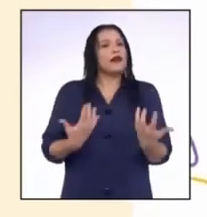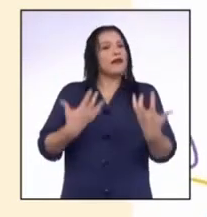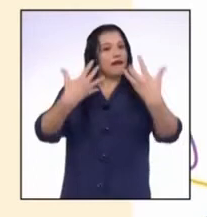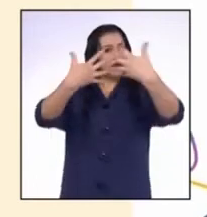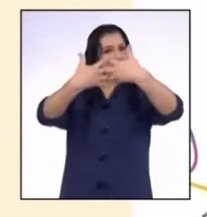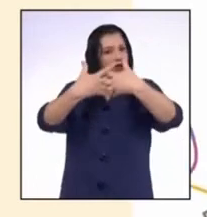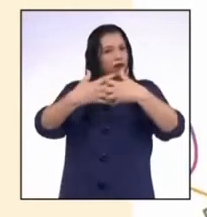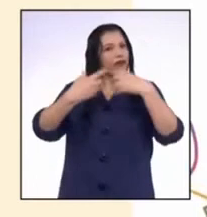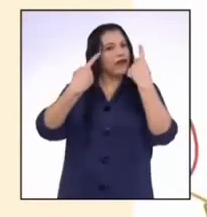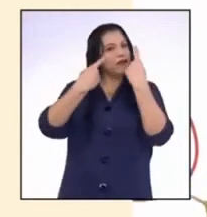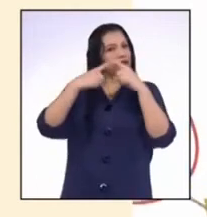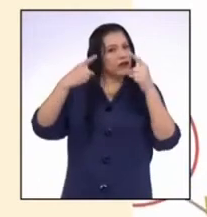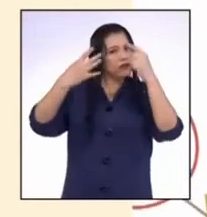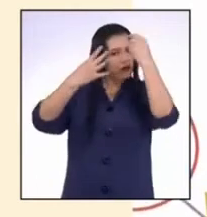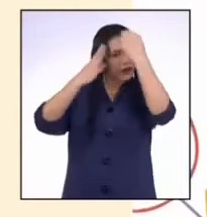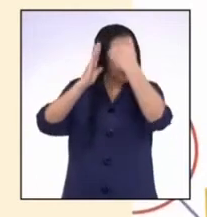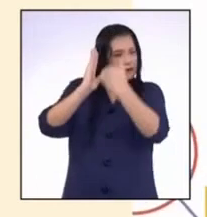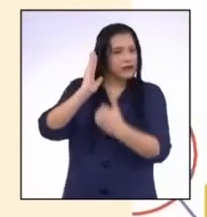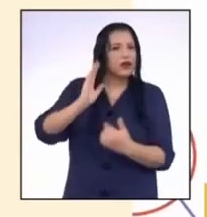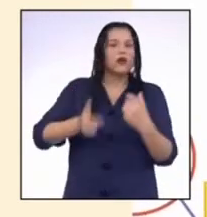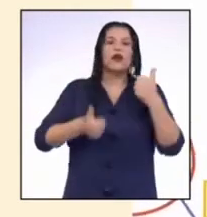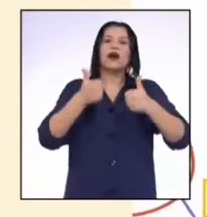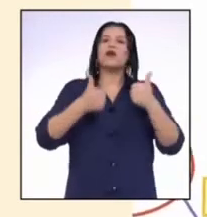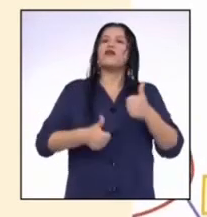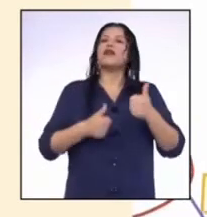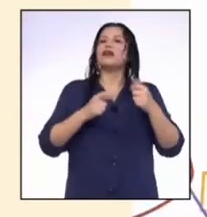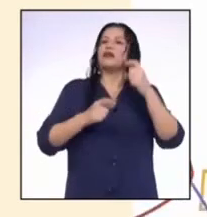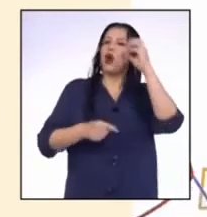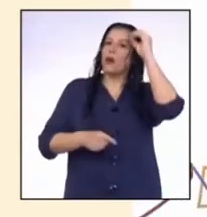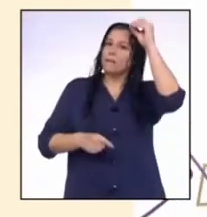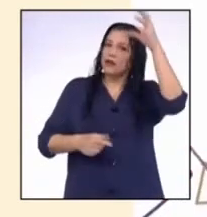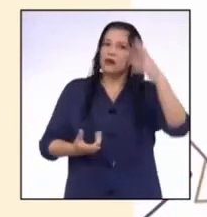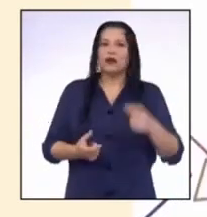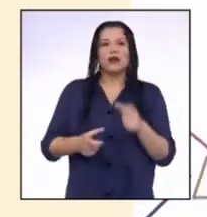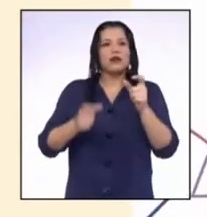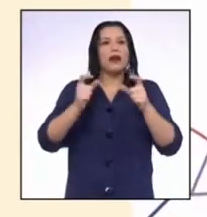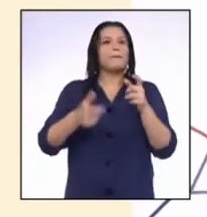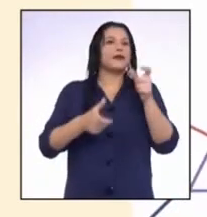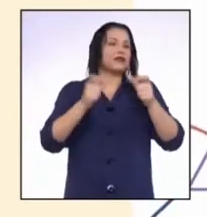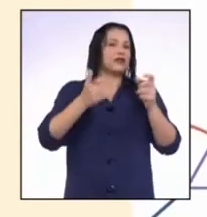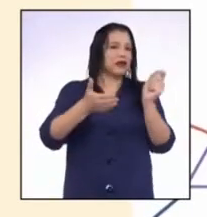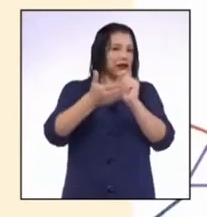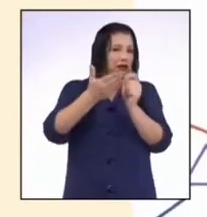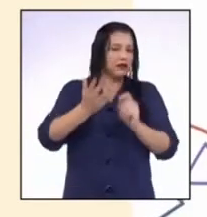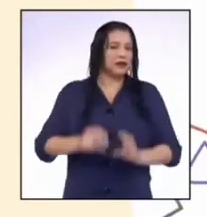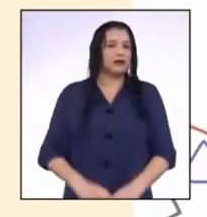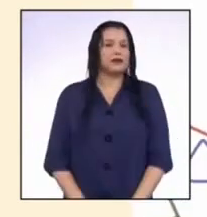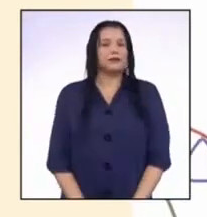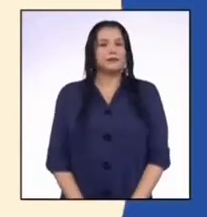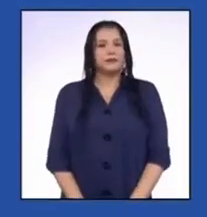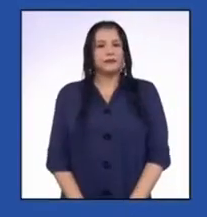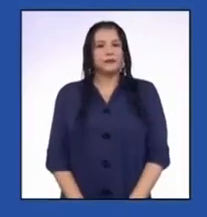relaciones variadas con las posiciones de los diversos enunciadores.